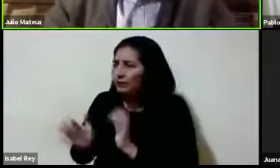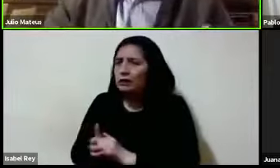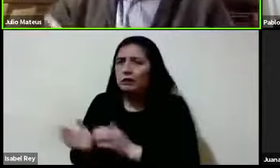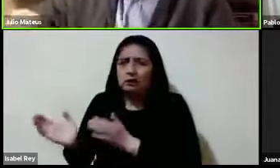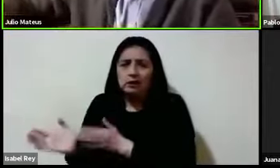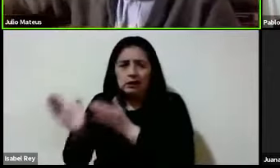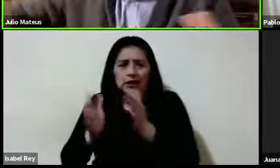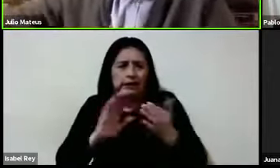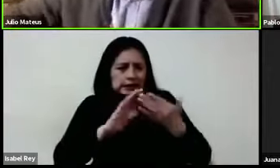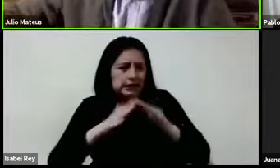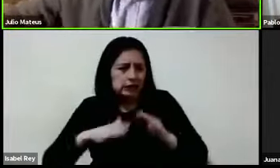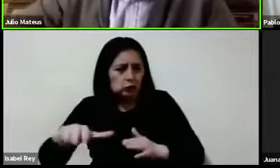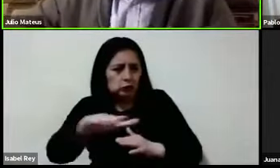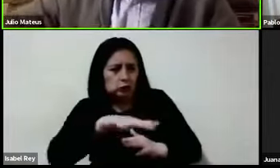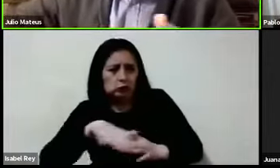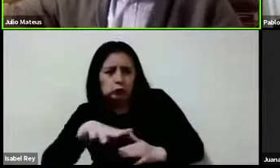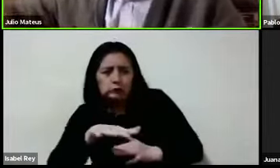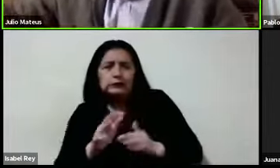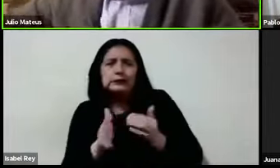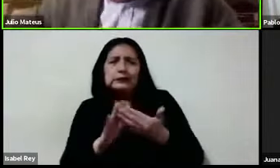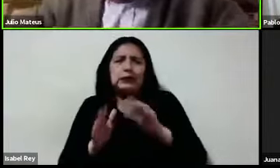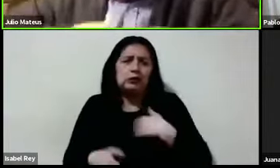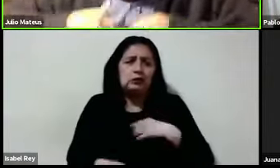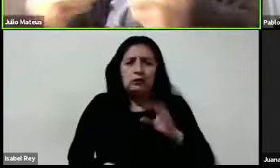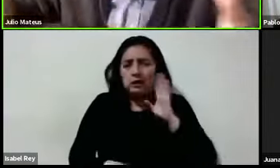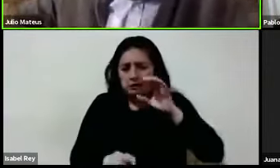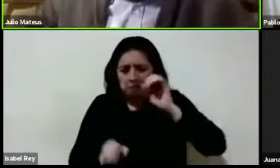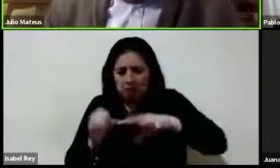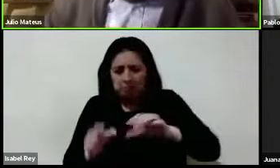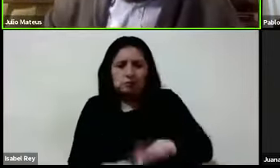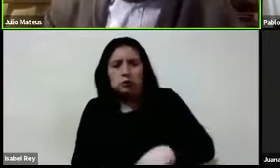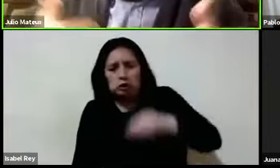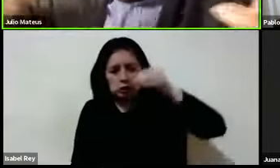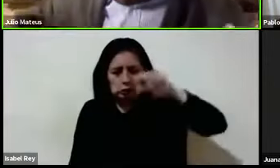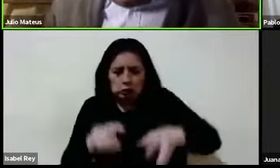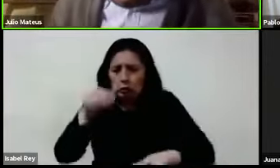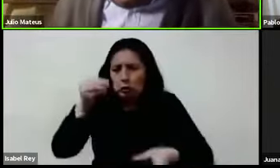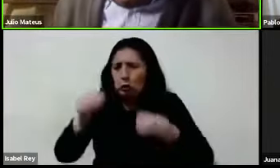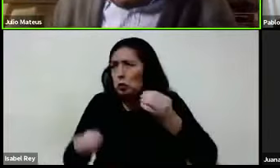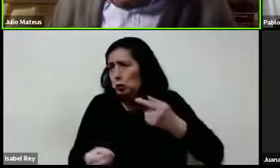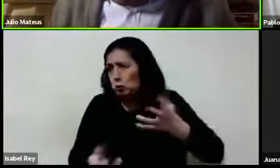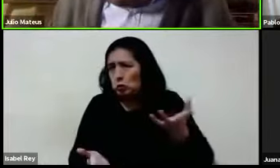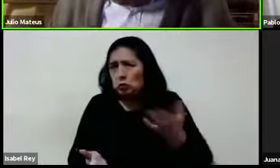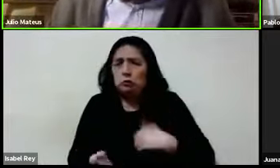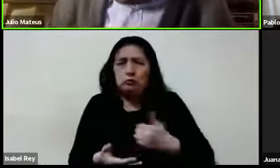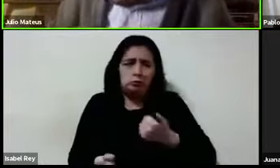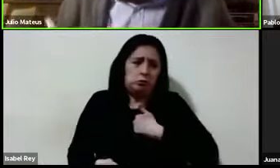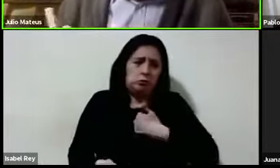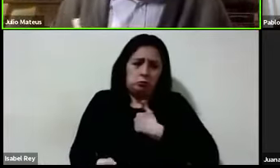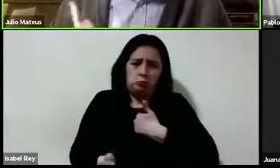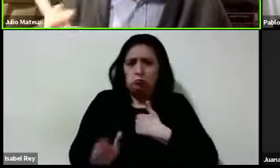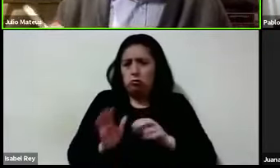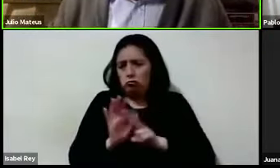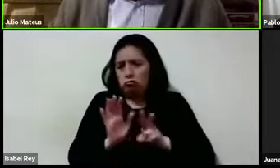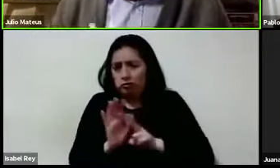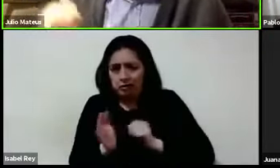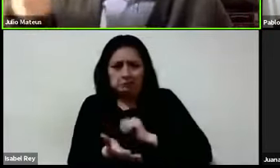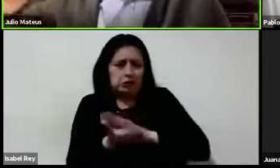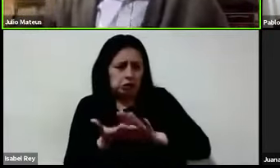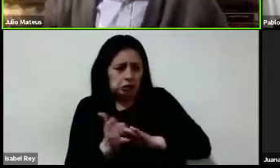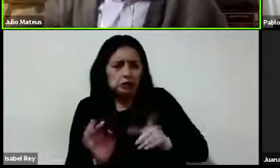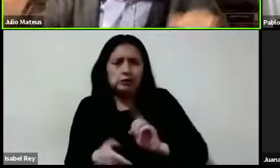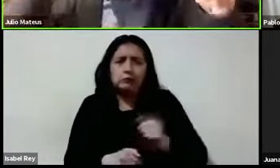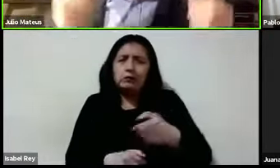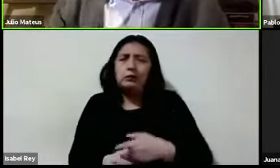la ciudad recojo, digamos, papeles del piso por mi propia voluntad. En